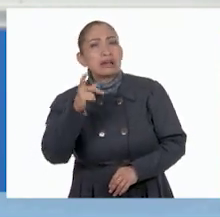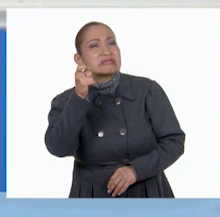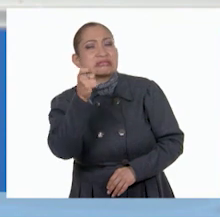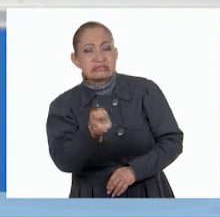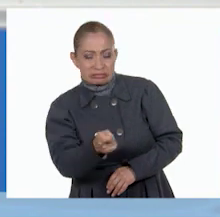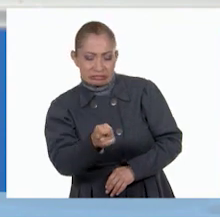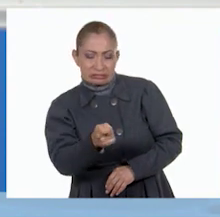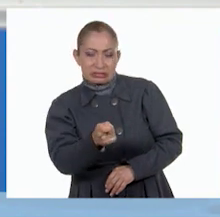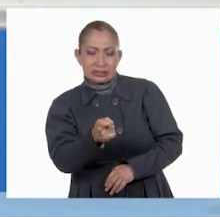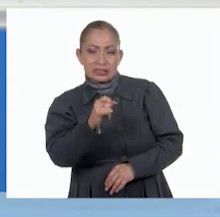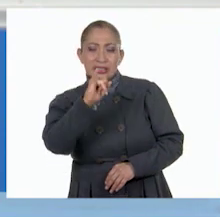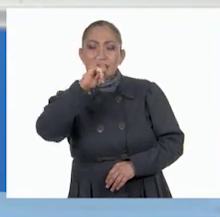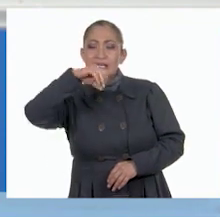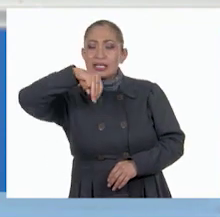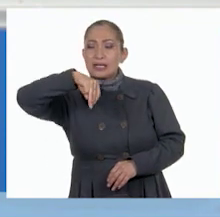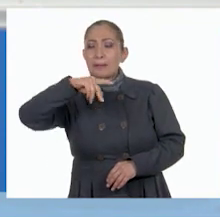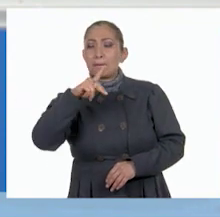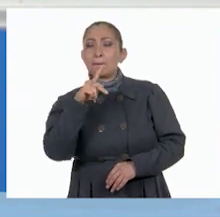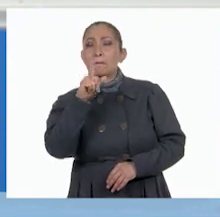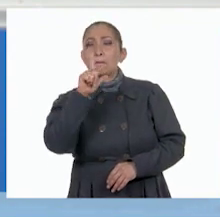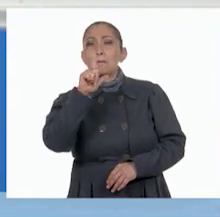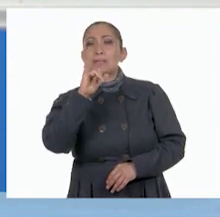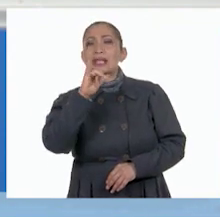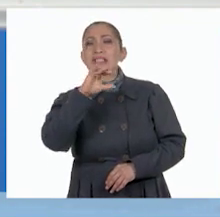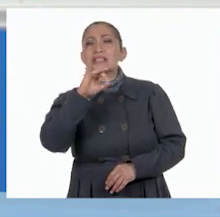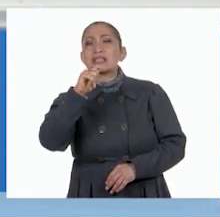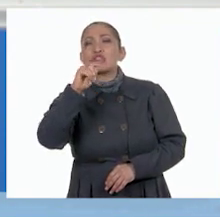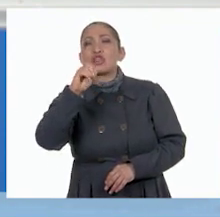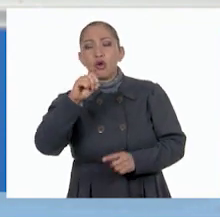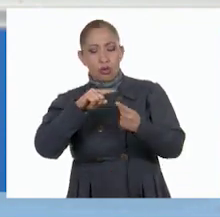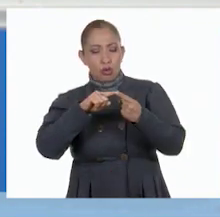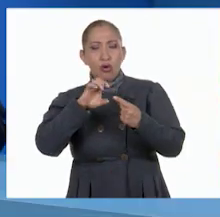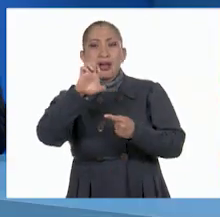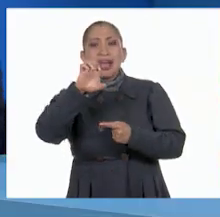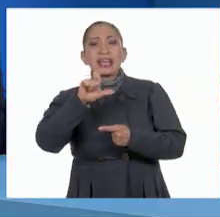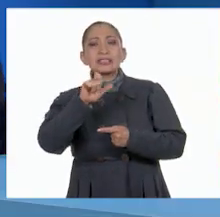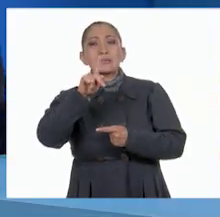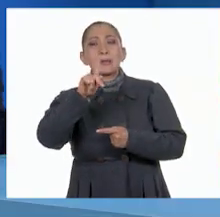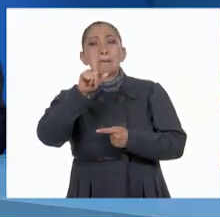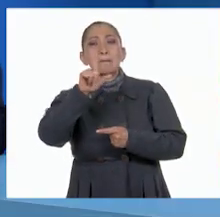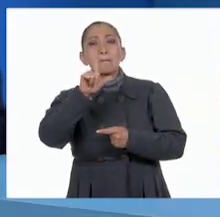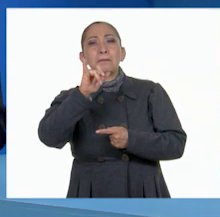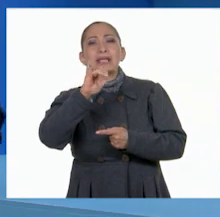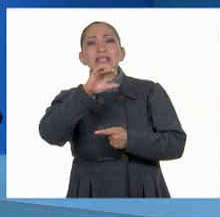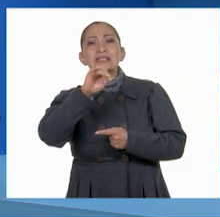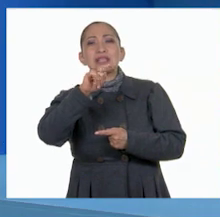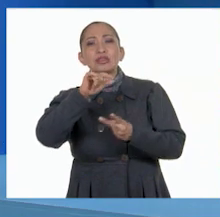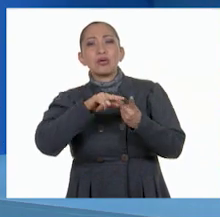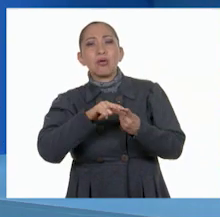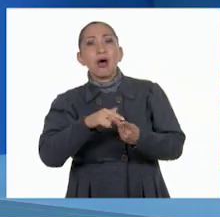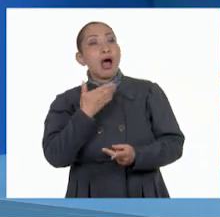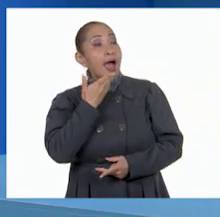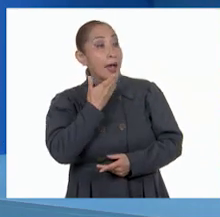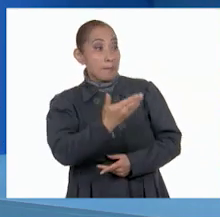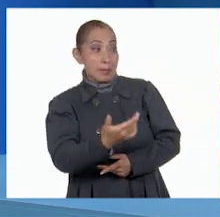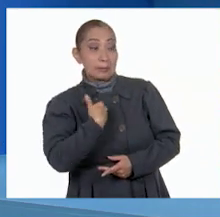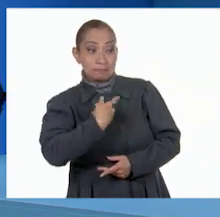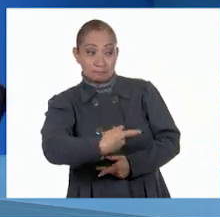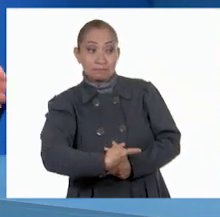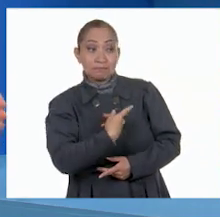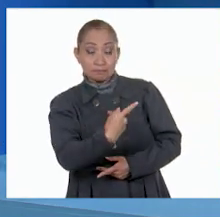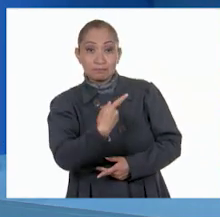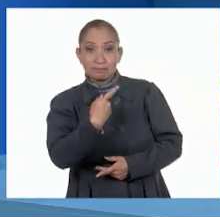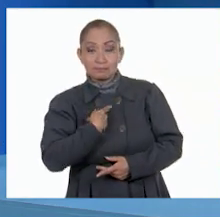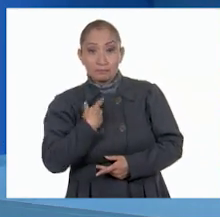quiere decir implícito y explícito, María? ¡Ah, qué buena pregunta, Raulito! El mensaje